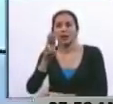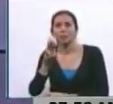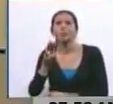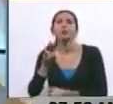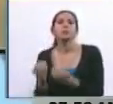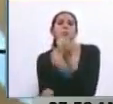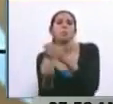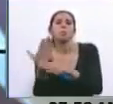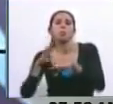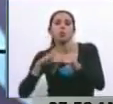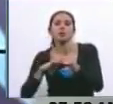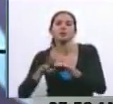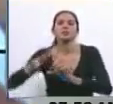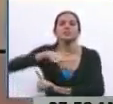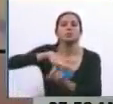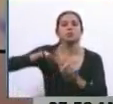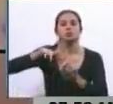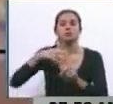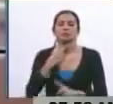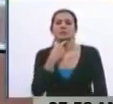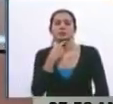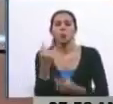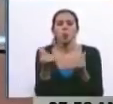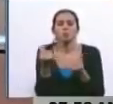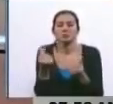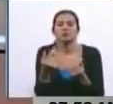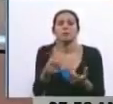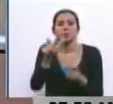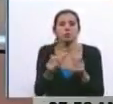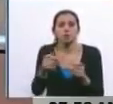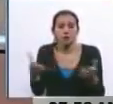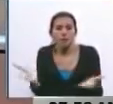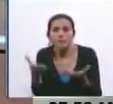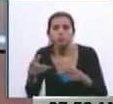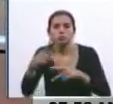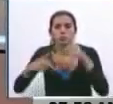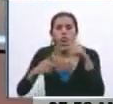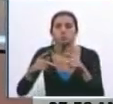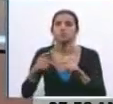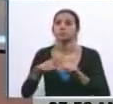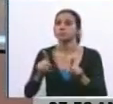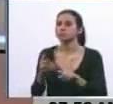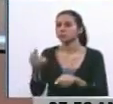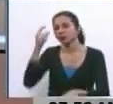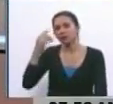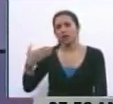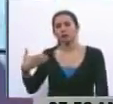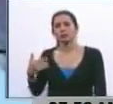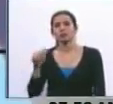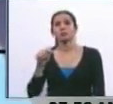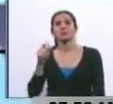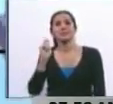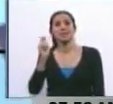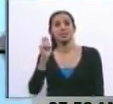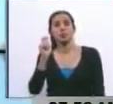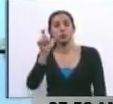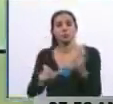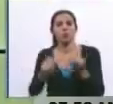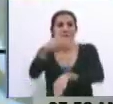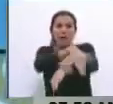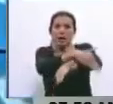coyuntura económica que atraviesa el país para, por supuesto, incentivar a la gente a producir. Pero teníamos hace ya varios días aquí en el programa unos testimonios de compañeros en la